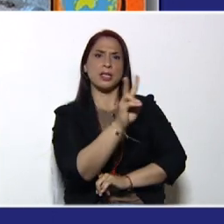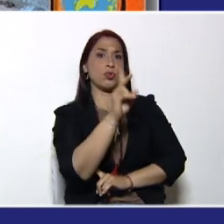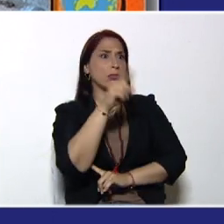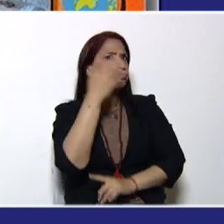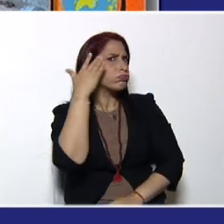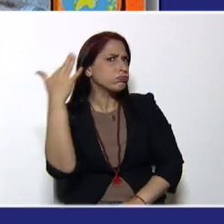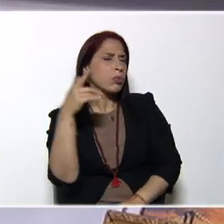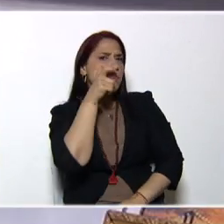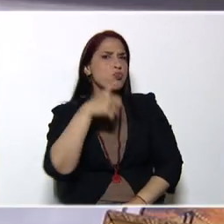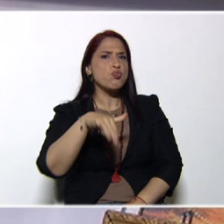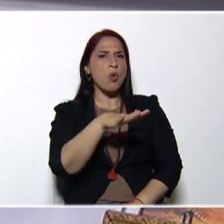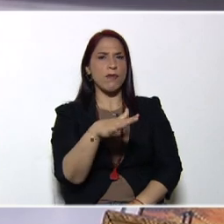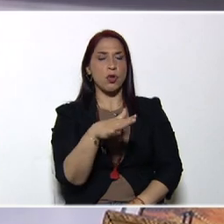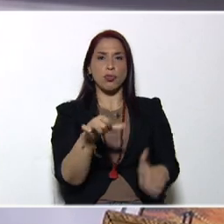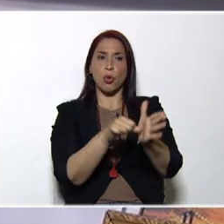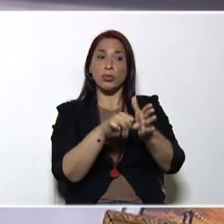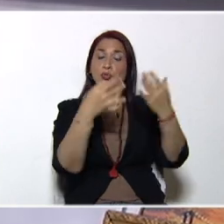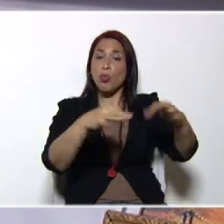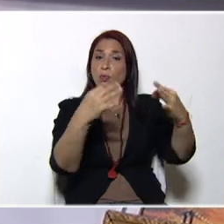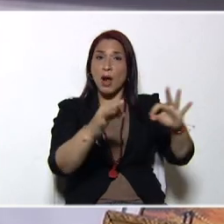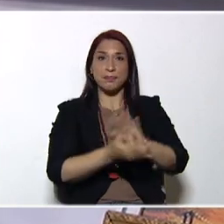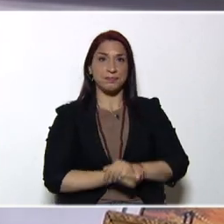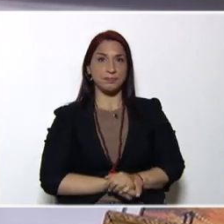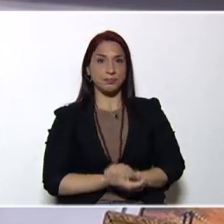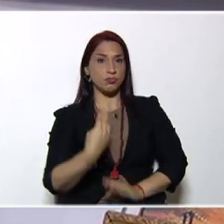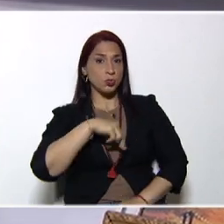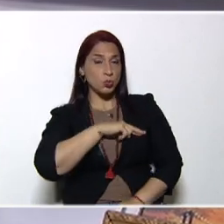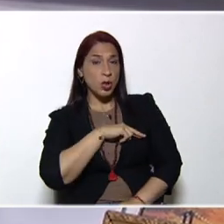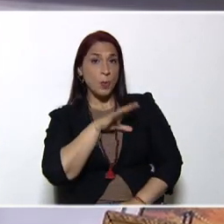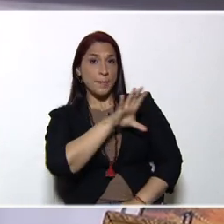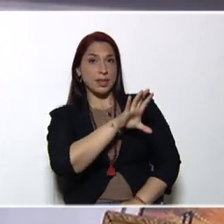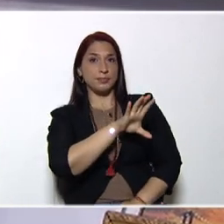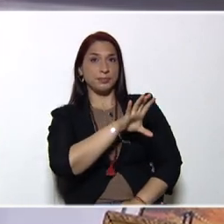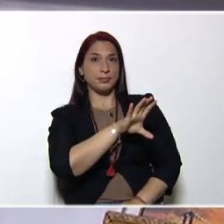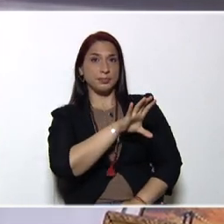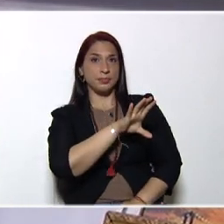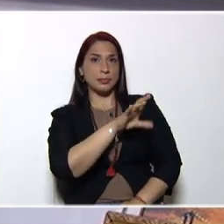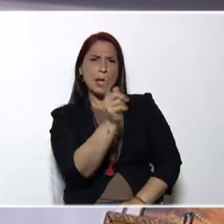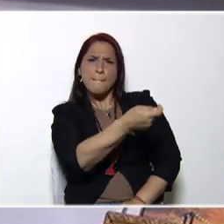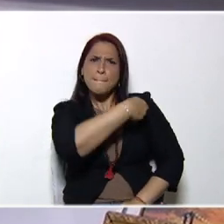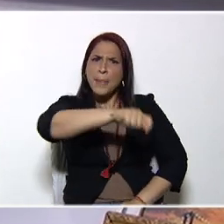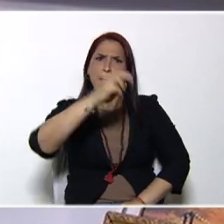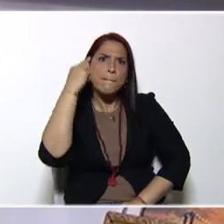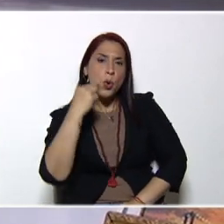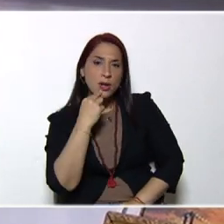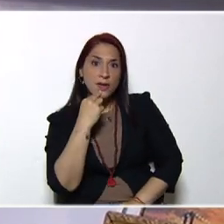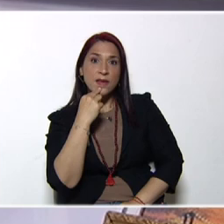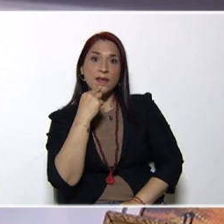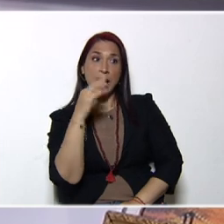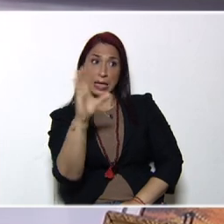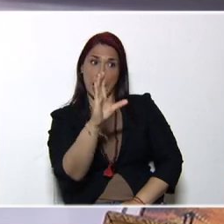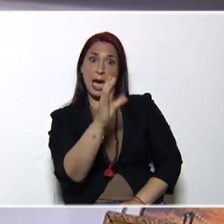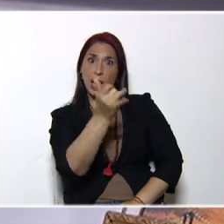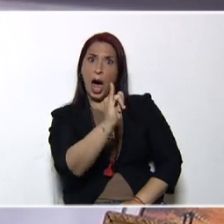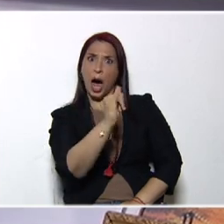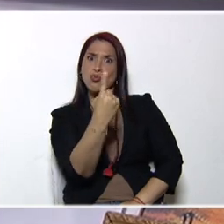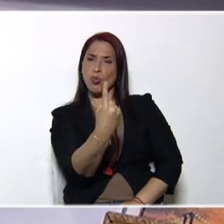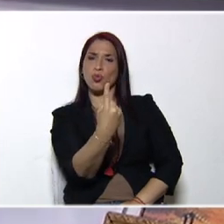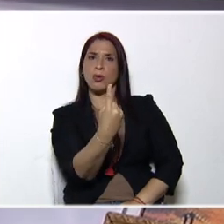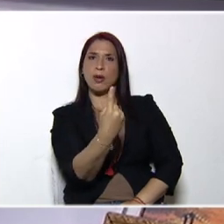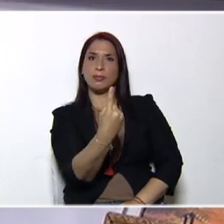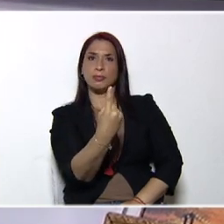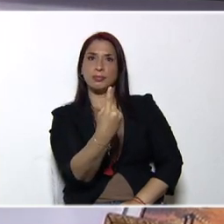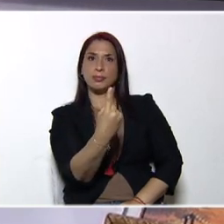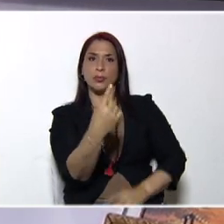en un pueblo normal de nuestro país, una espada de Bolívar, ¿no? Que aquí en Caracas se encuentra una en